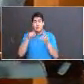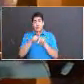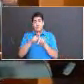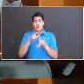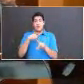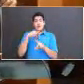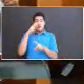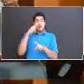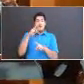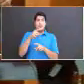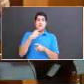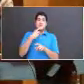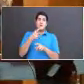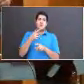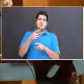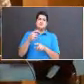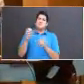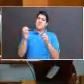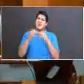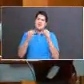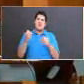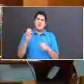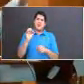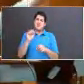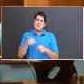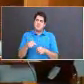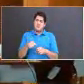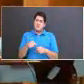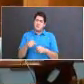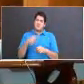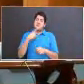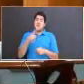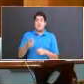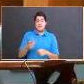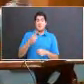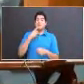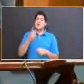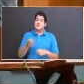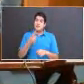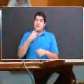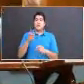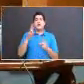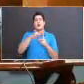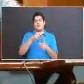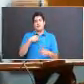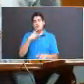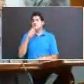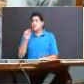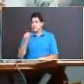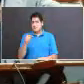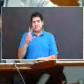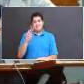Y eso nadie me pudo haber convencido, nadie más lo trató de hacer. El Señor